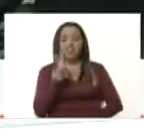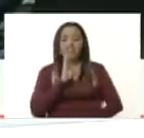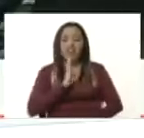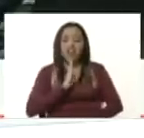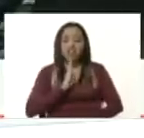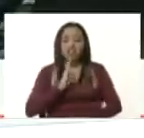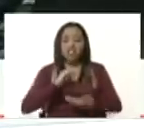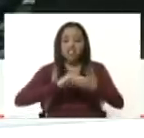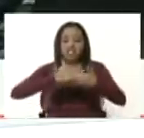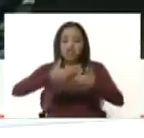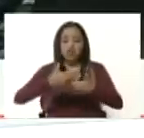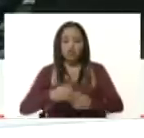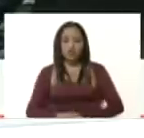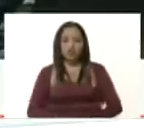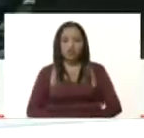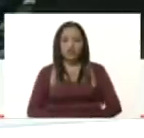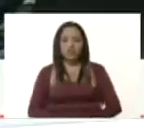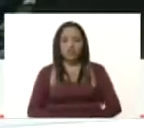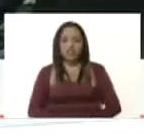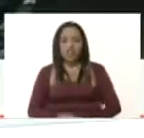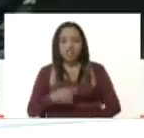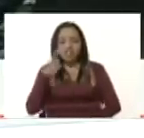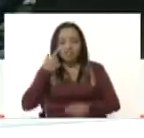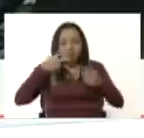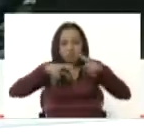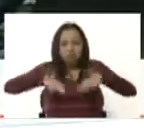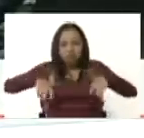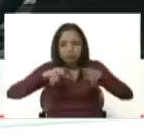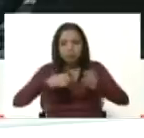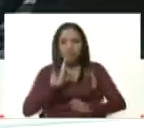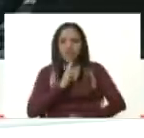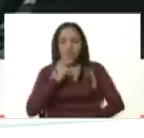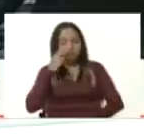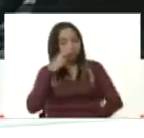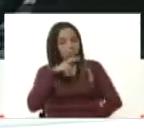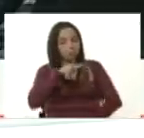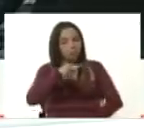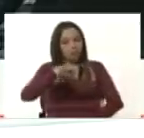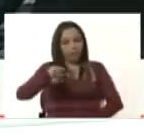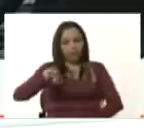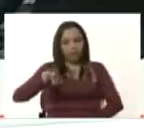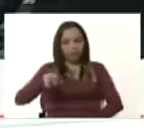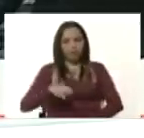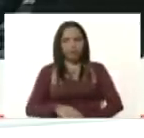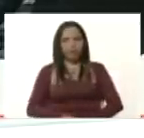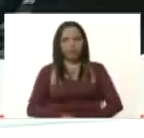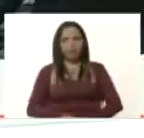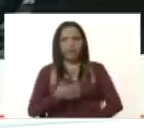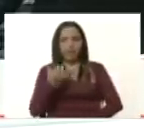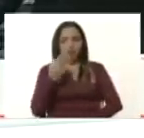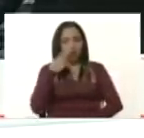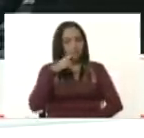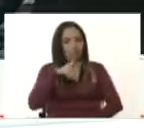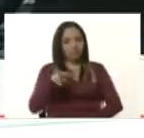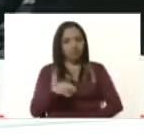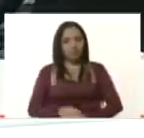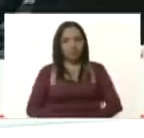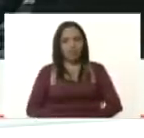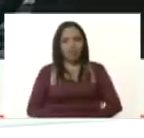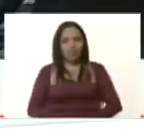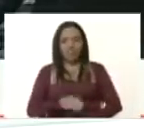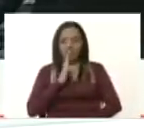de la Superintendencia de Banco. Los estoy viendo. Los estoy viendo. Del Banco del